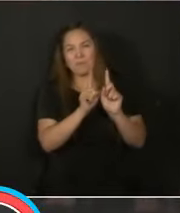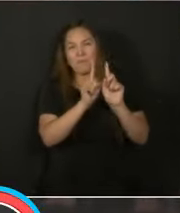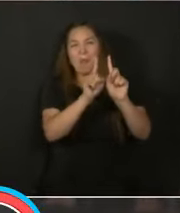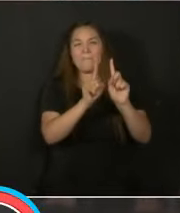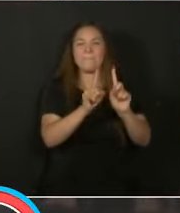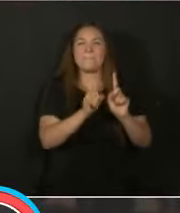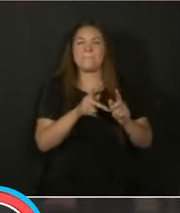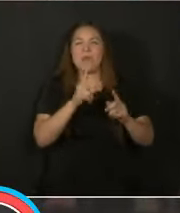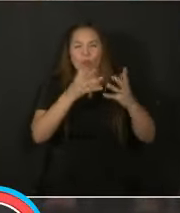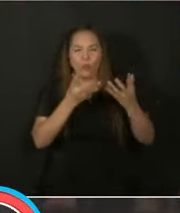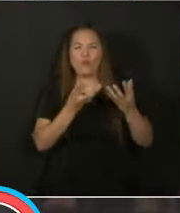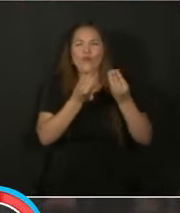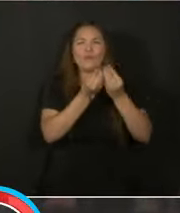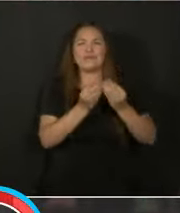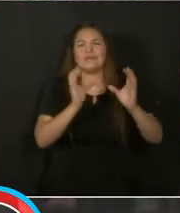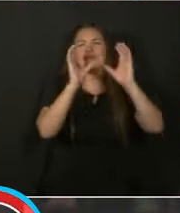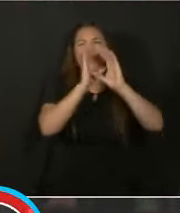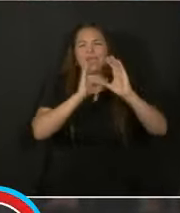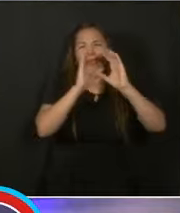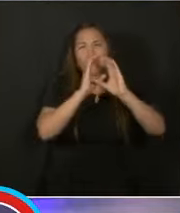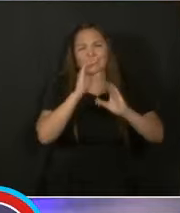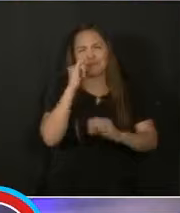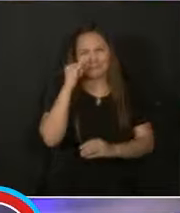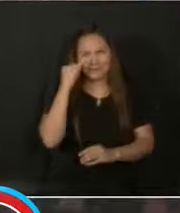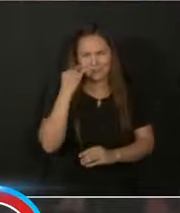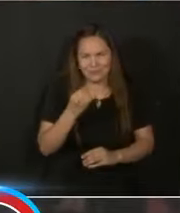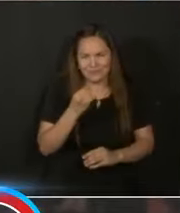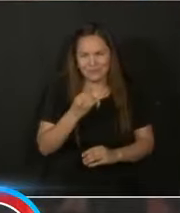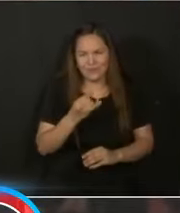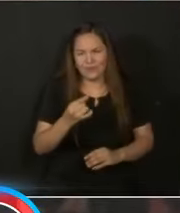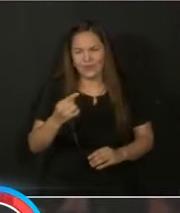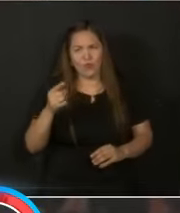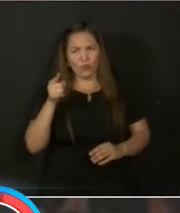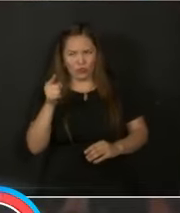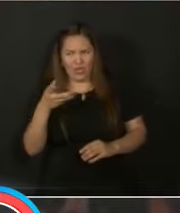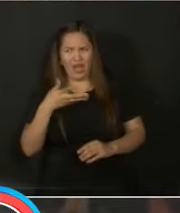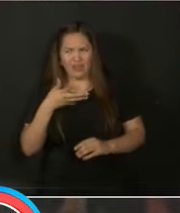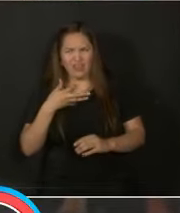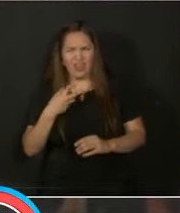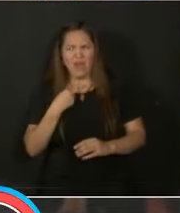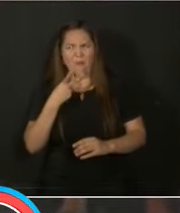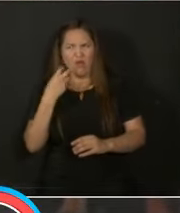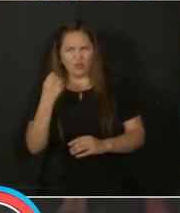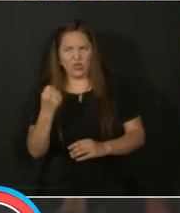pero acá la gente usted tenía más gruesa sino